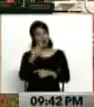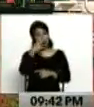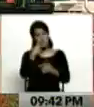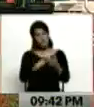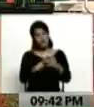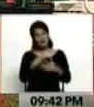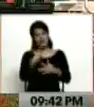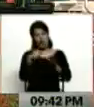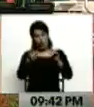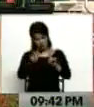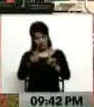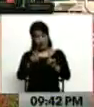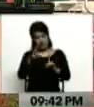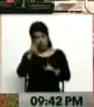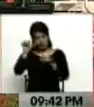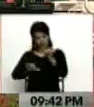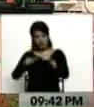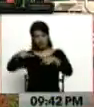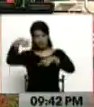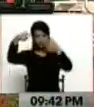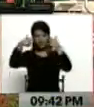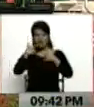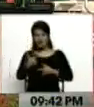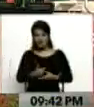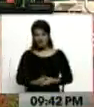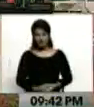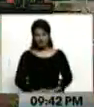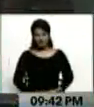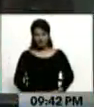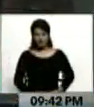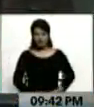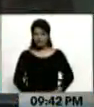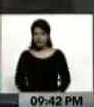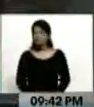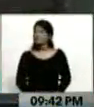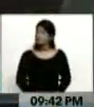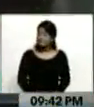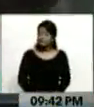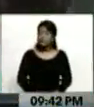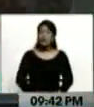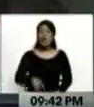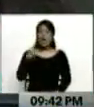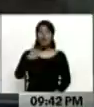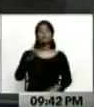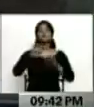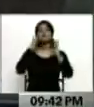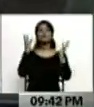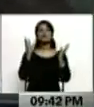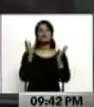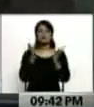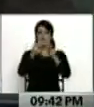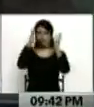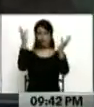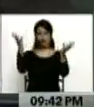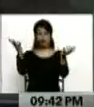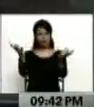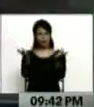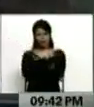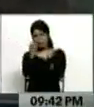agosto de 2011 escuchemos al comandante Hugo Chávez hay una crisis mundial que